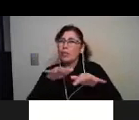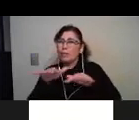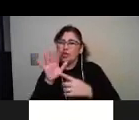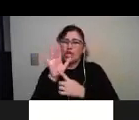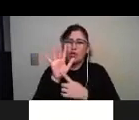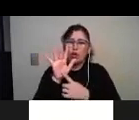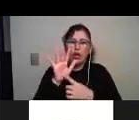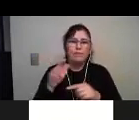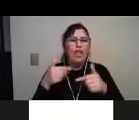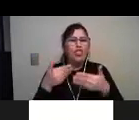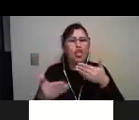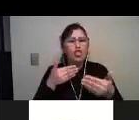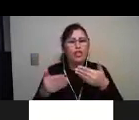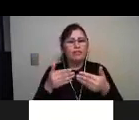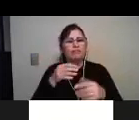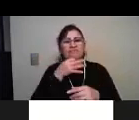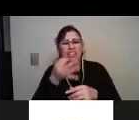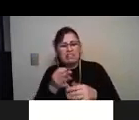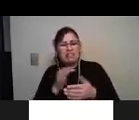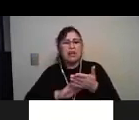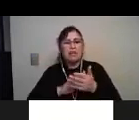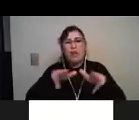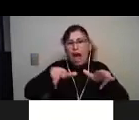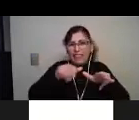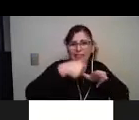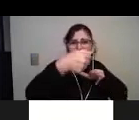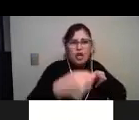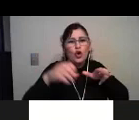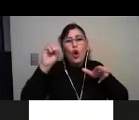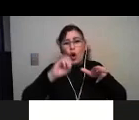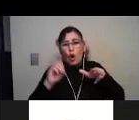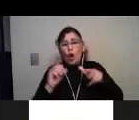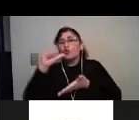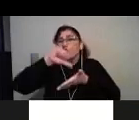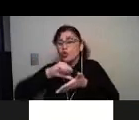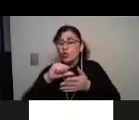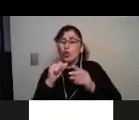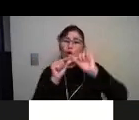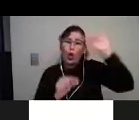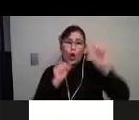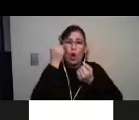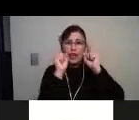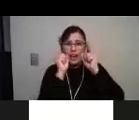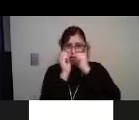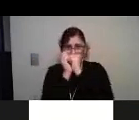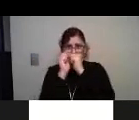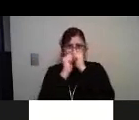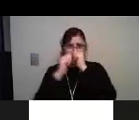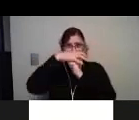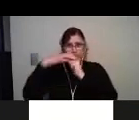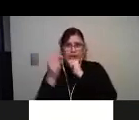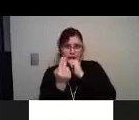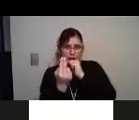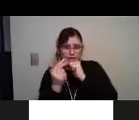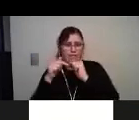nervios craneales, ya que corresponden a la segunda motoneurona, ¿ya? Y que son consecuencias de la interrupción de la